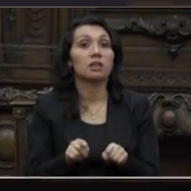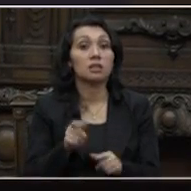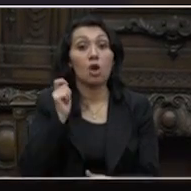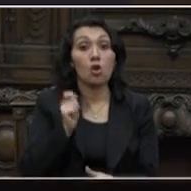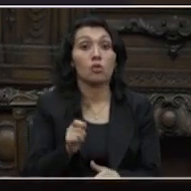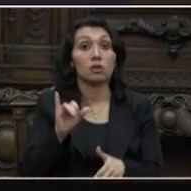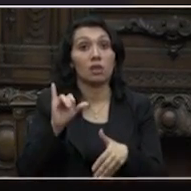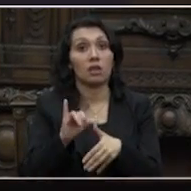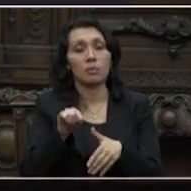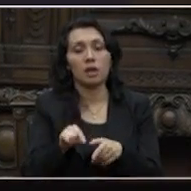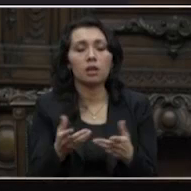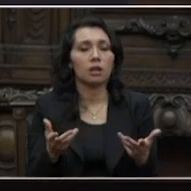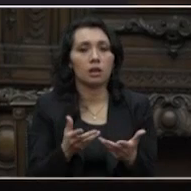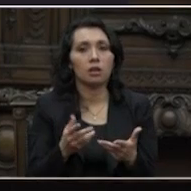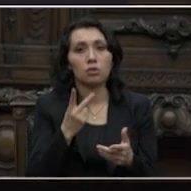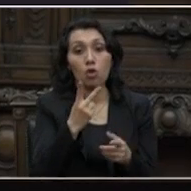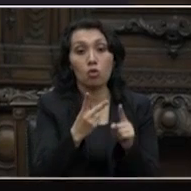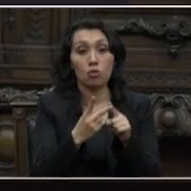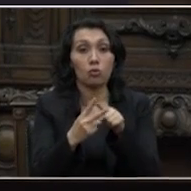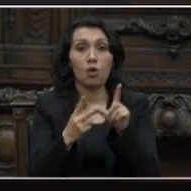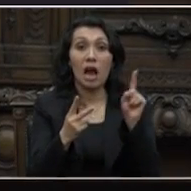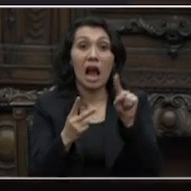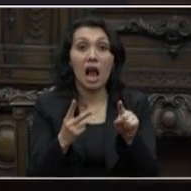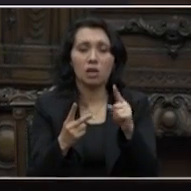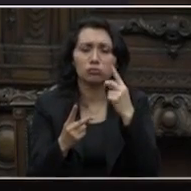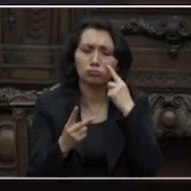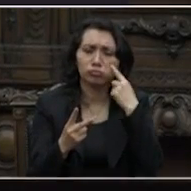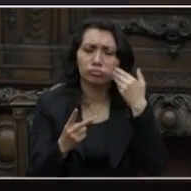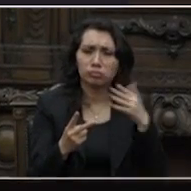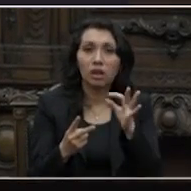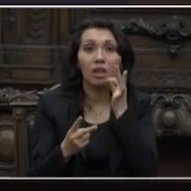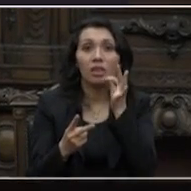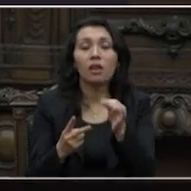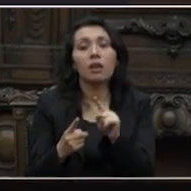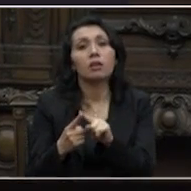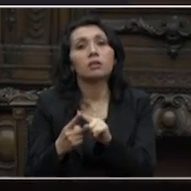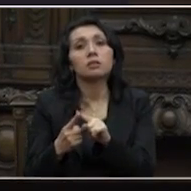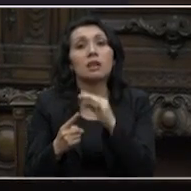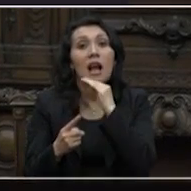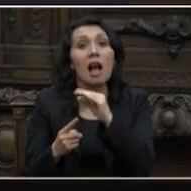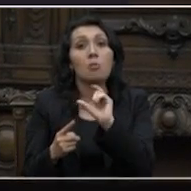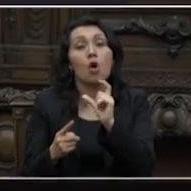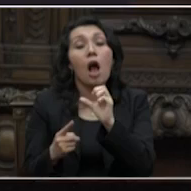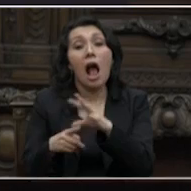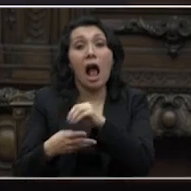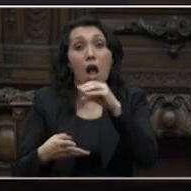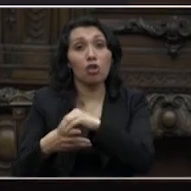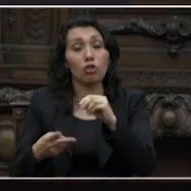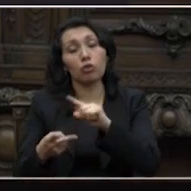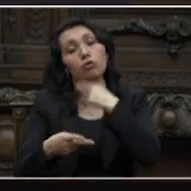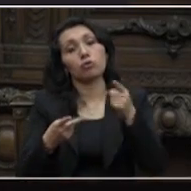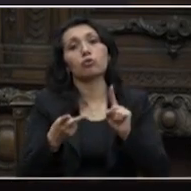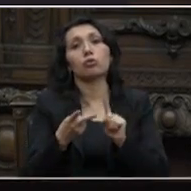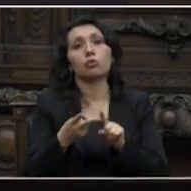Corte Interamericana en dos casos emblemáticos que usted ya mencionó, que es el caso del campo algodonero y el caso